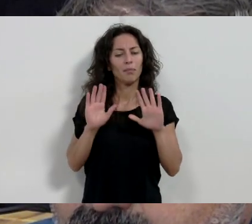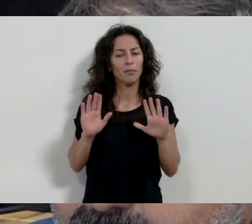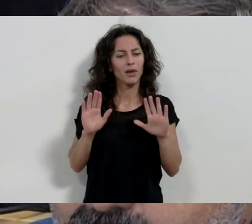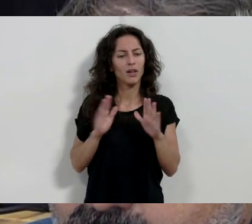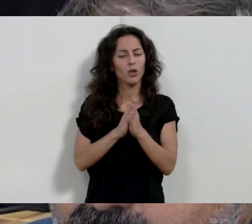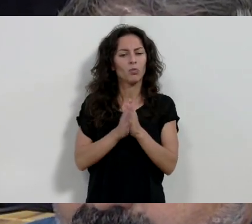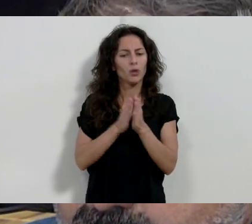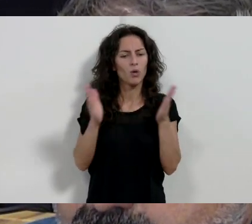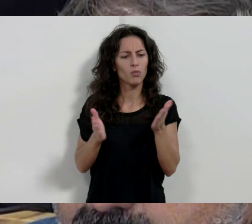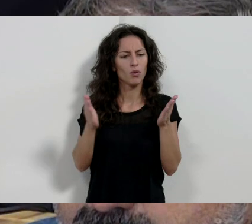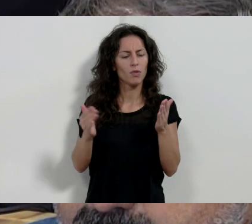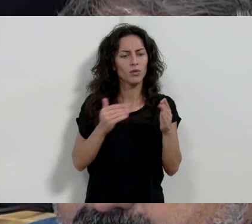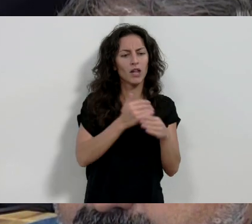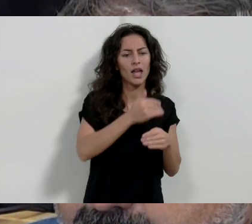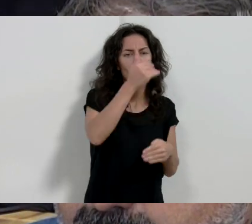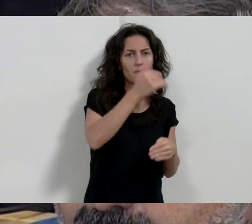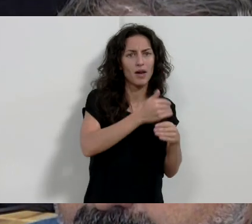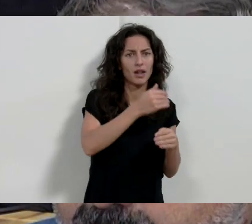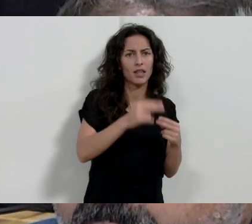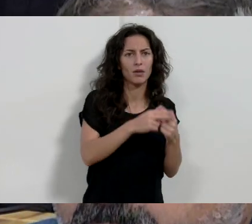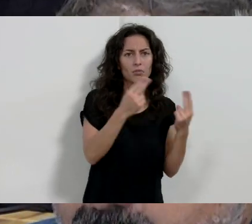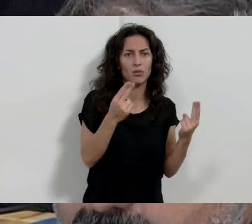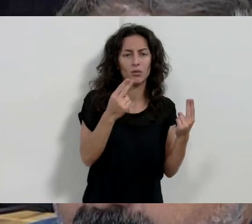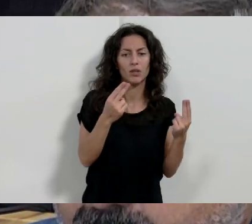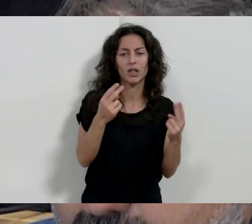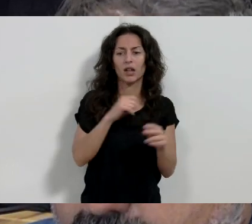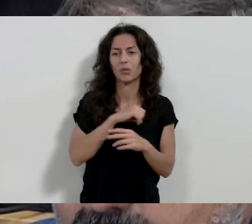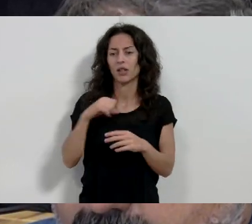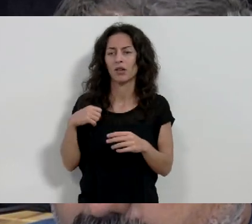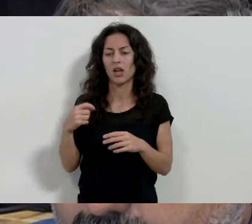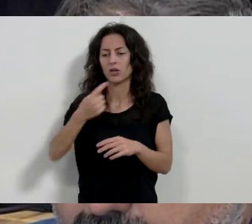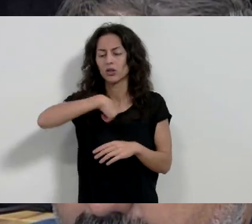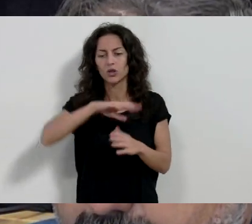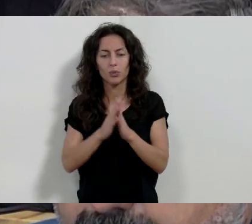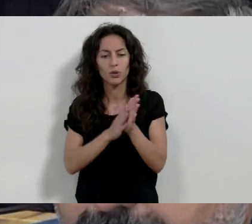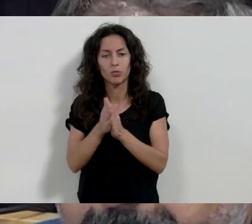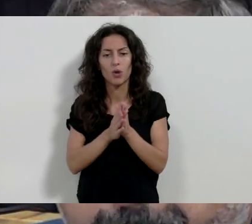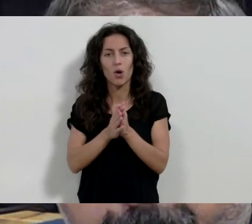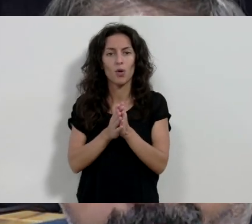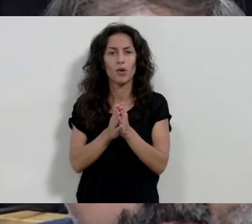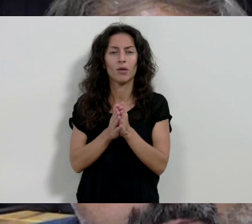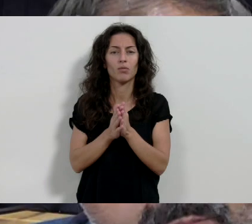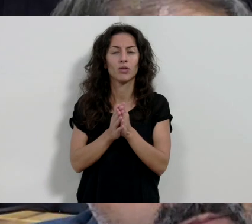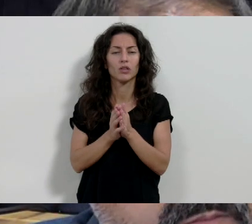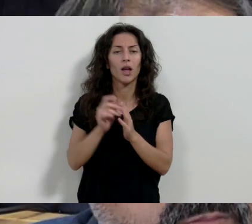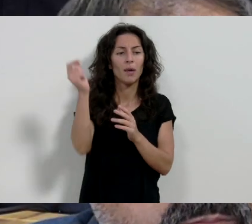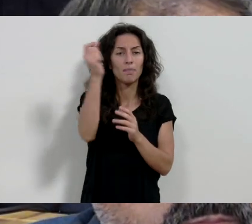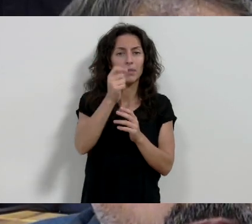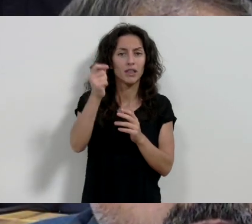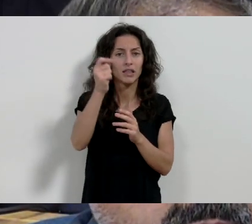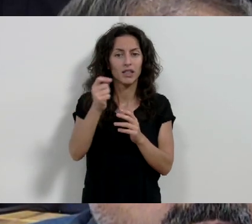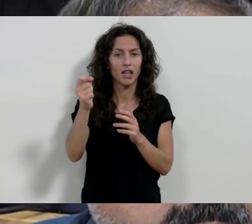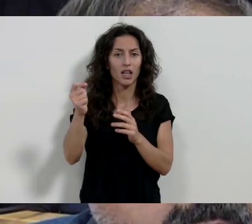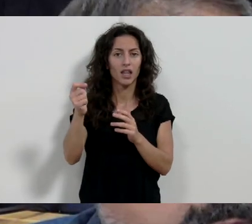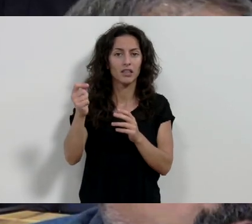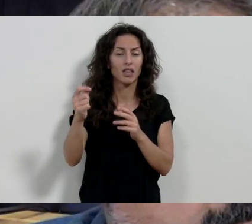privadas, promovemos la realización de murales, que nos parece algo que embellece y que da vida, ¿no?, a las calles